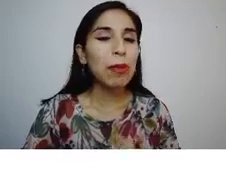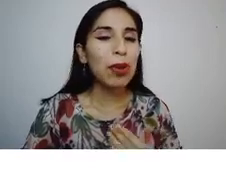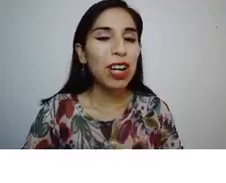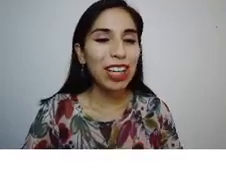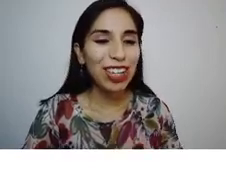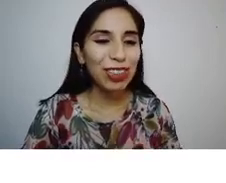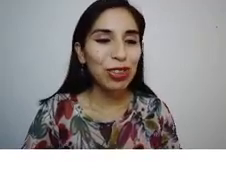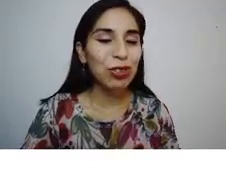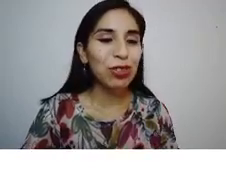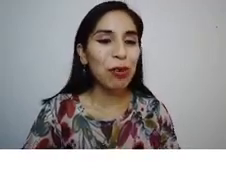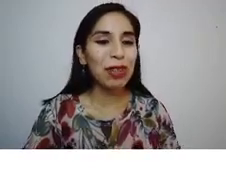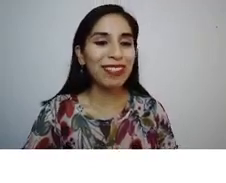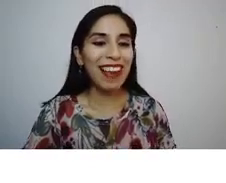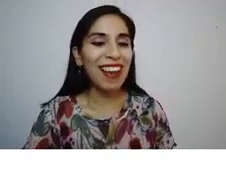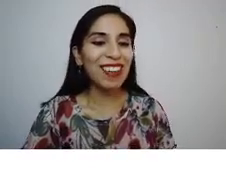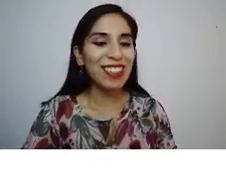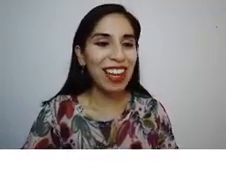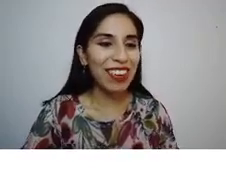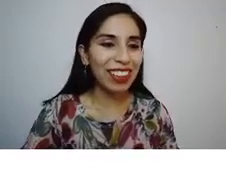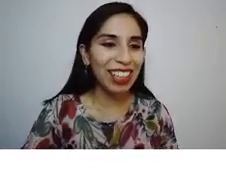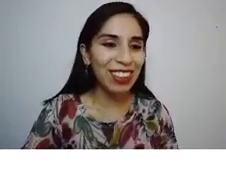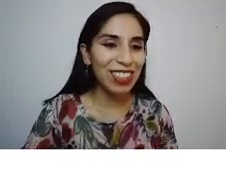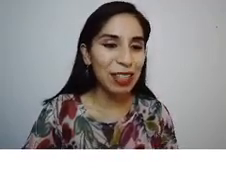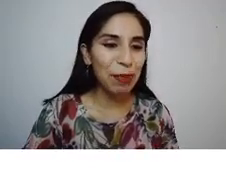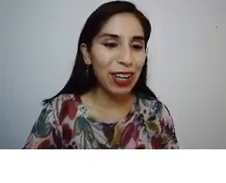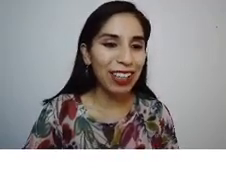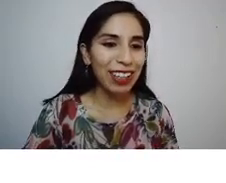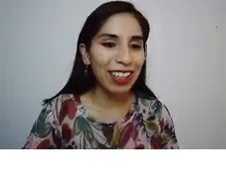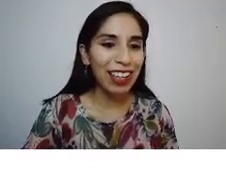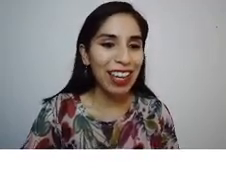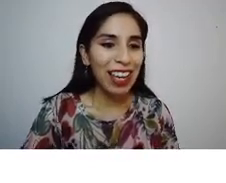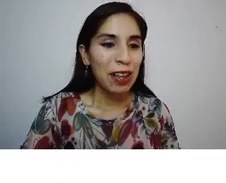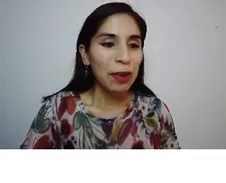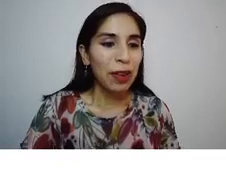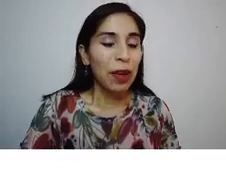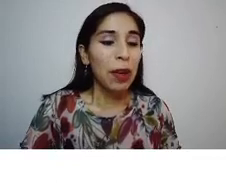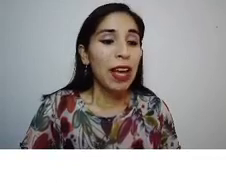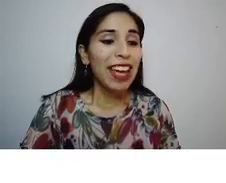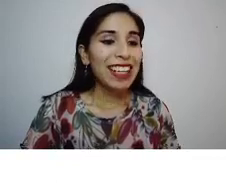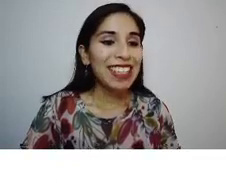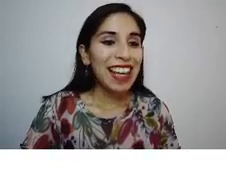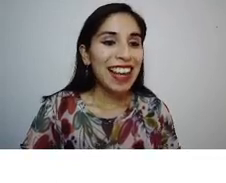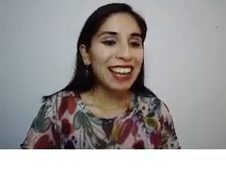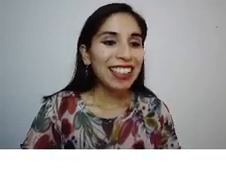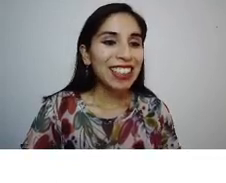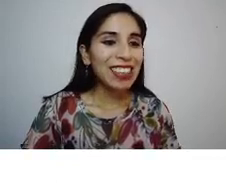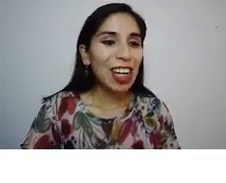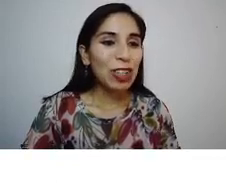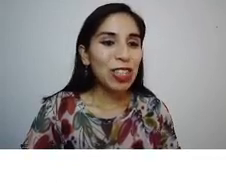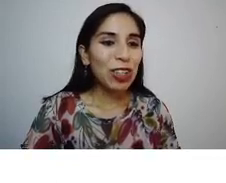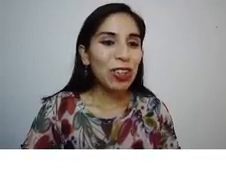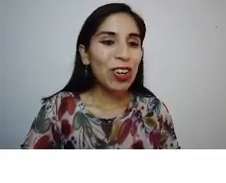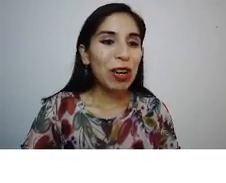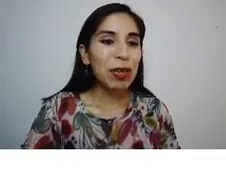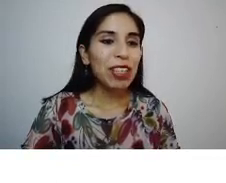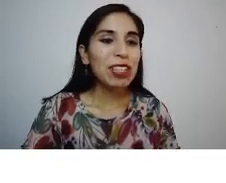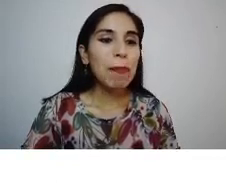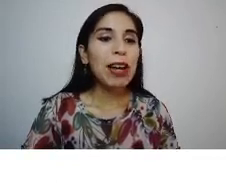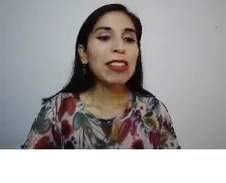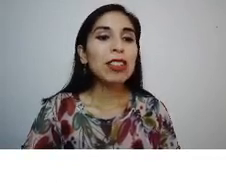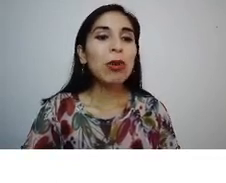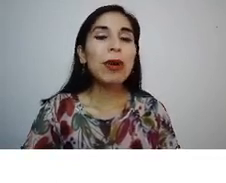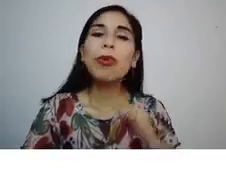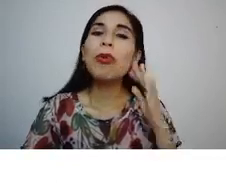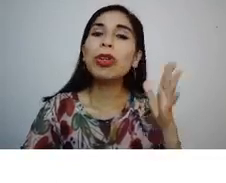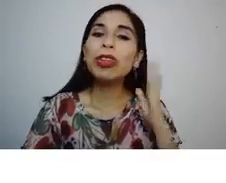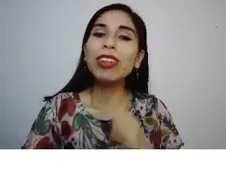respuesta voy leyendo sus comentarios a ver qué nos dicen por aquí excelente señora rosa roja me dice